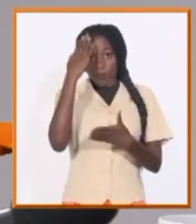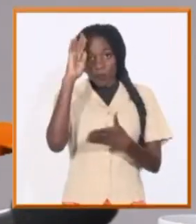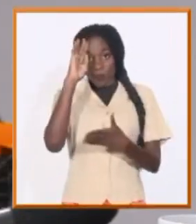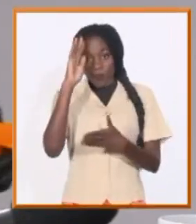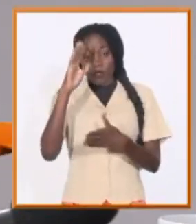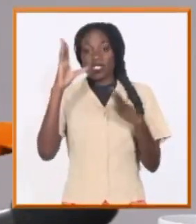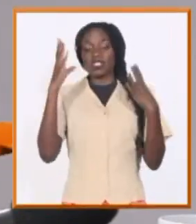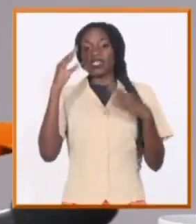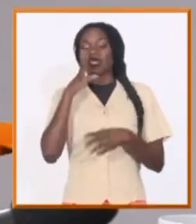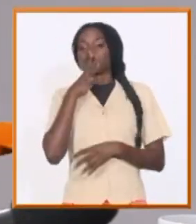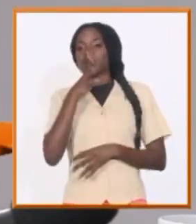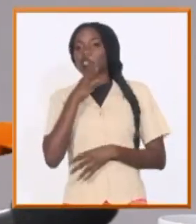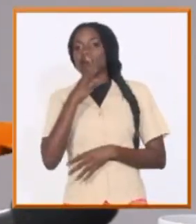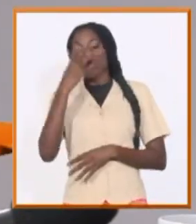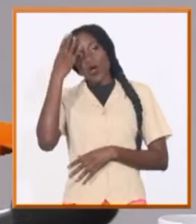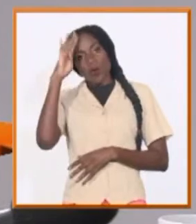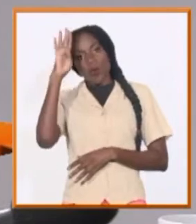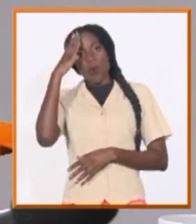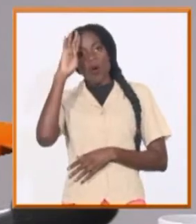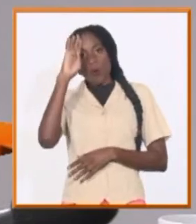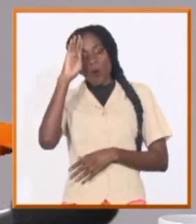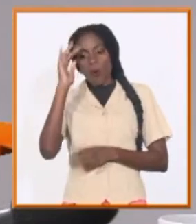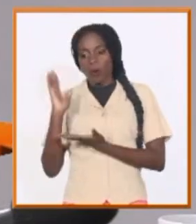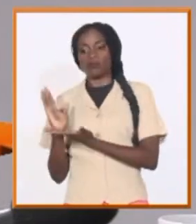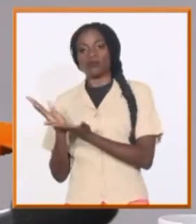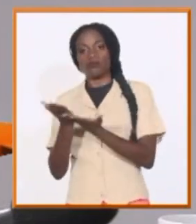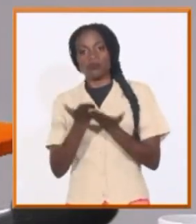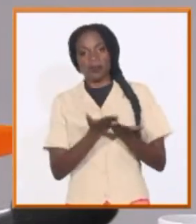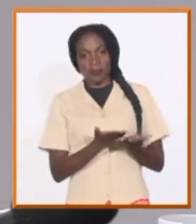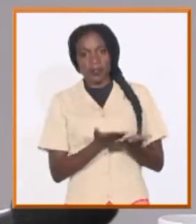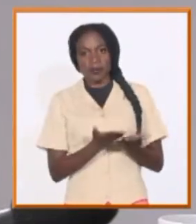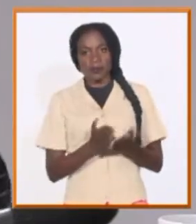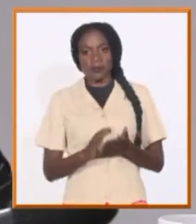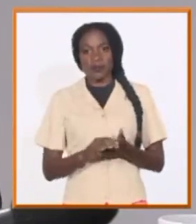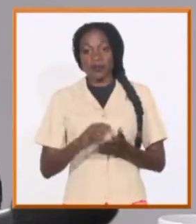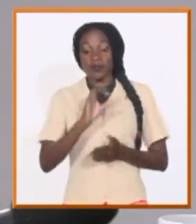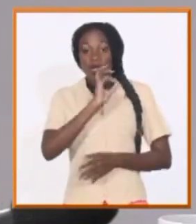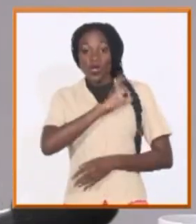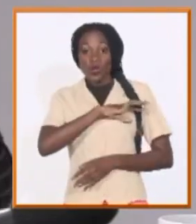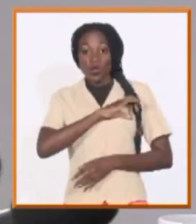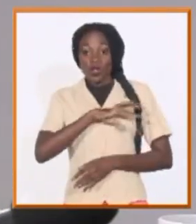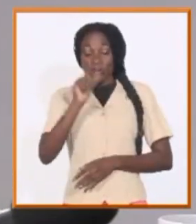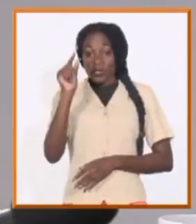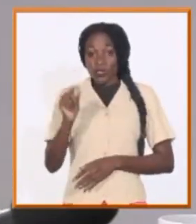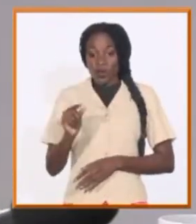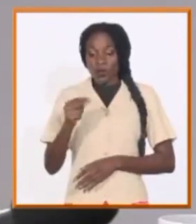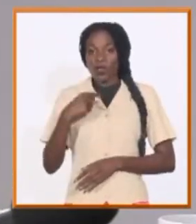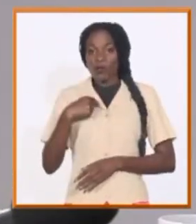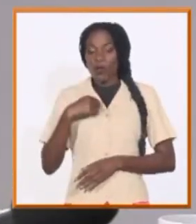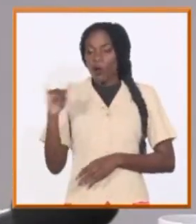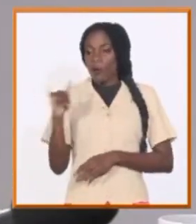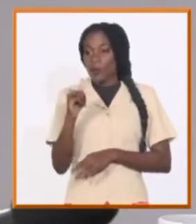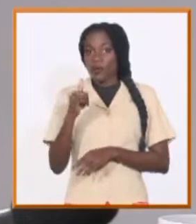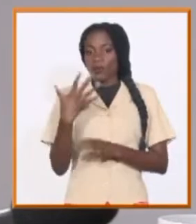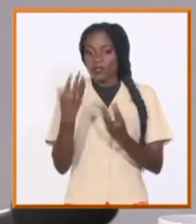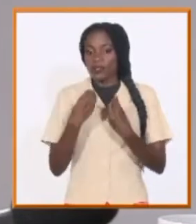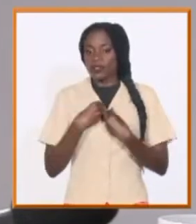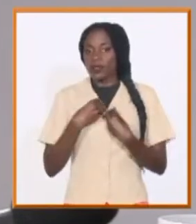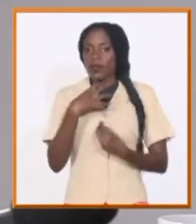gritaban Cuba, Cuba en varias instalaciones. Puedo decirte que los chilenos tenían gran simpatía por los atletas cubanos, a no